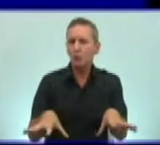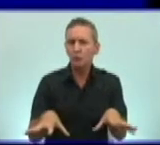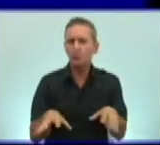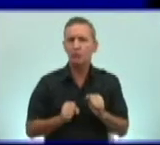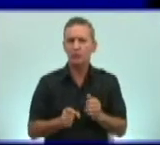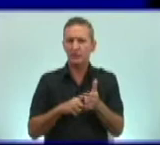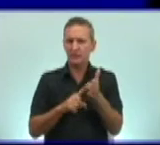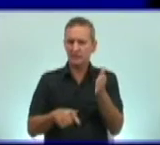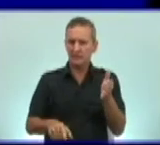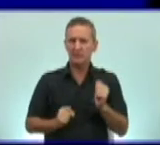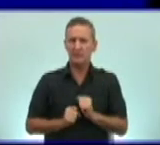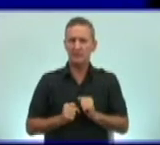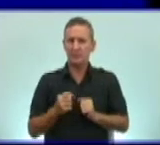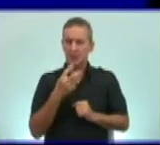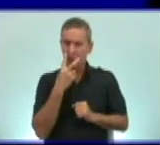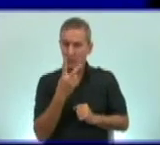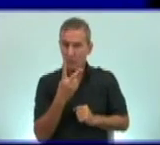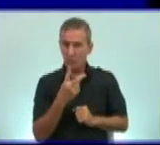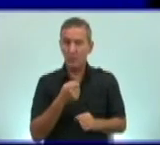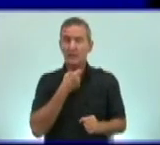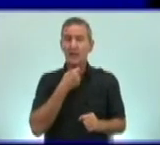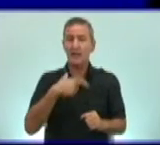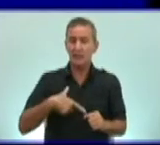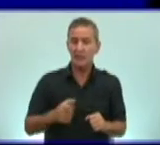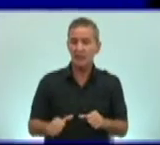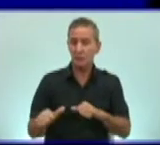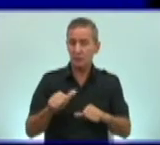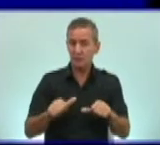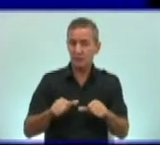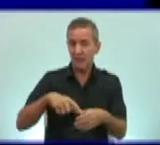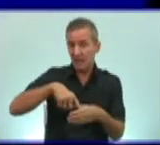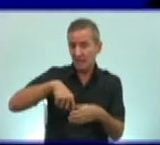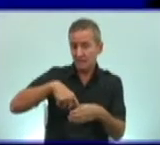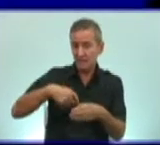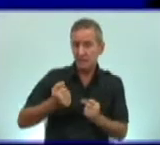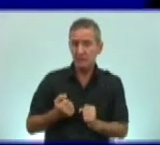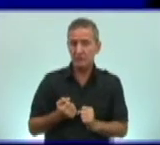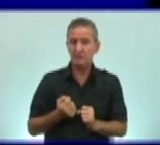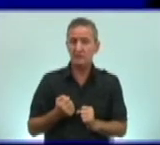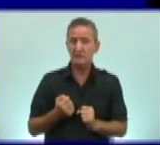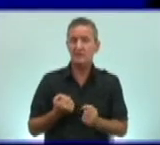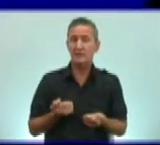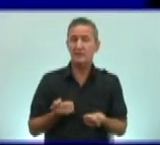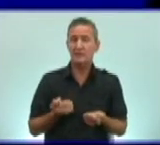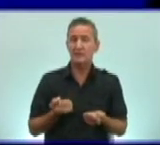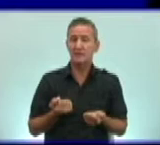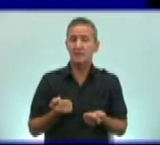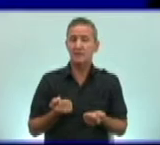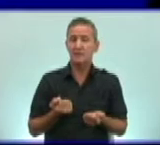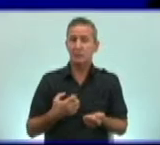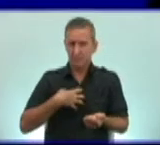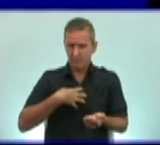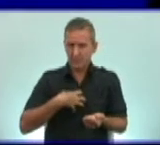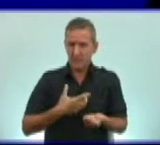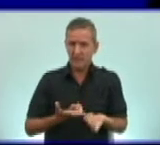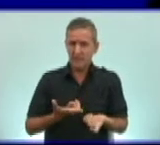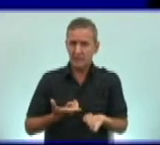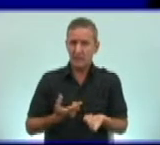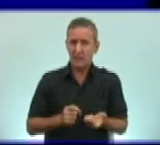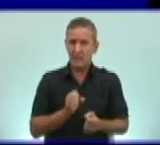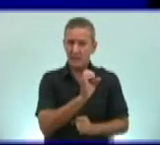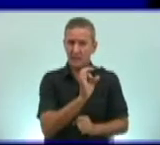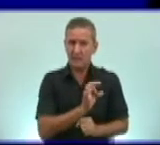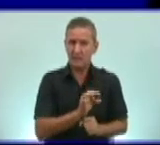continuación vamos a ver ejemplos de sustancias que al disolverse también van a tener partículas